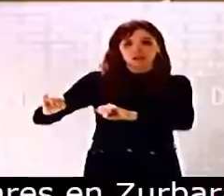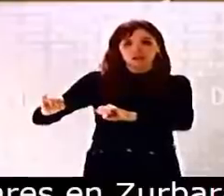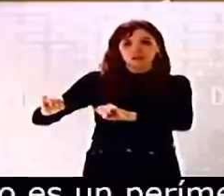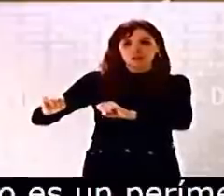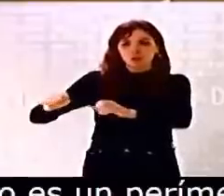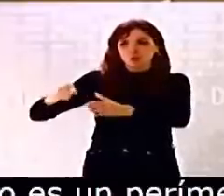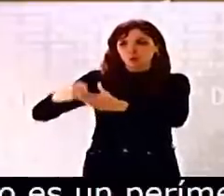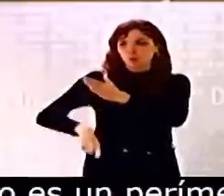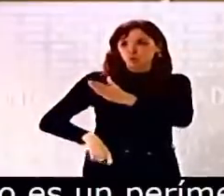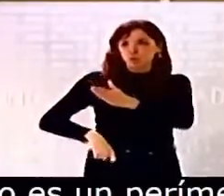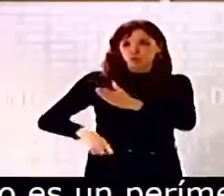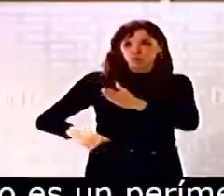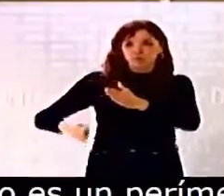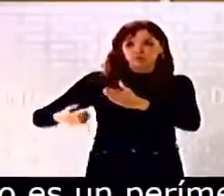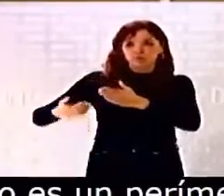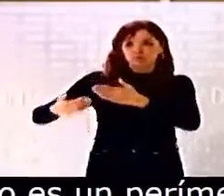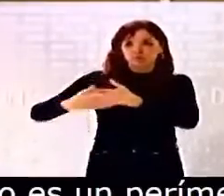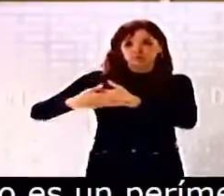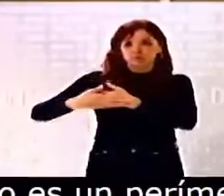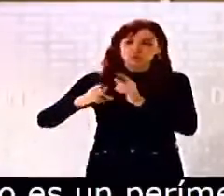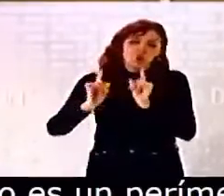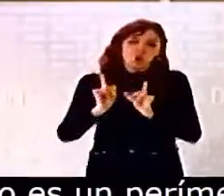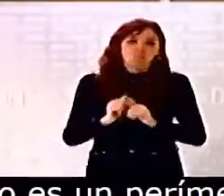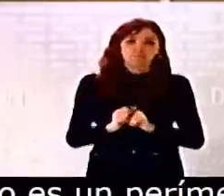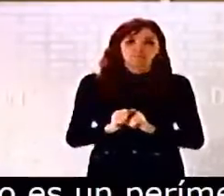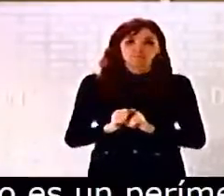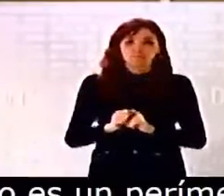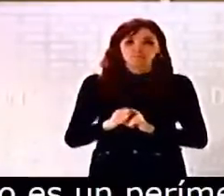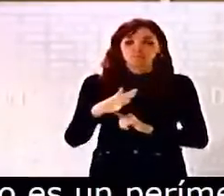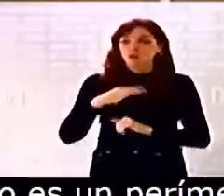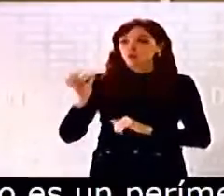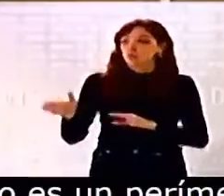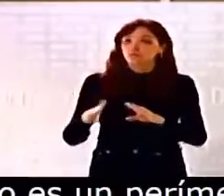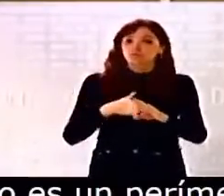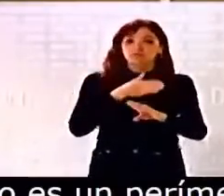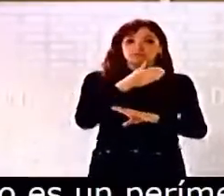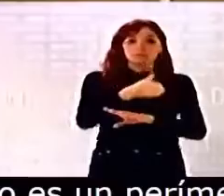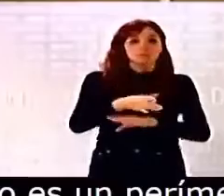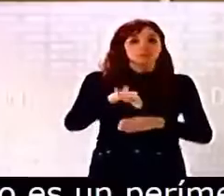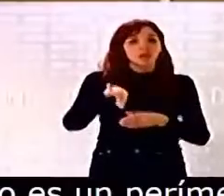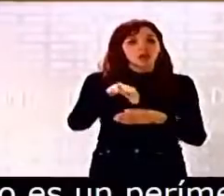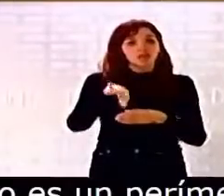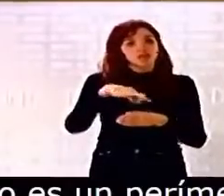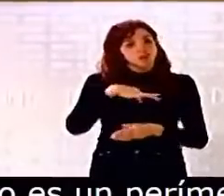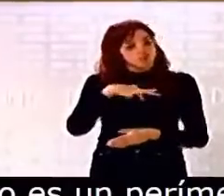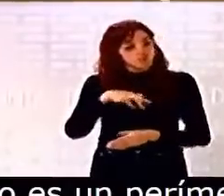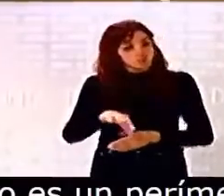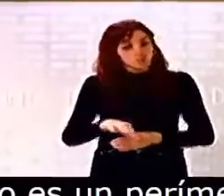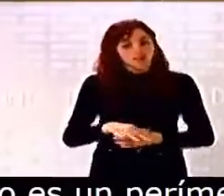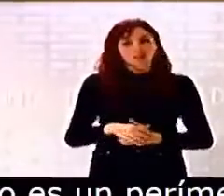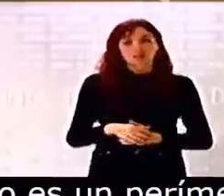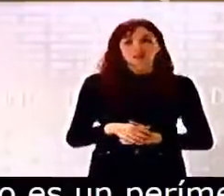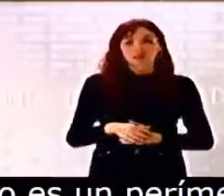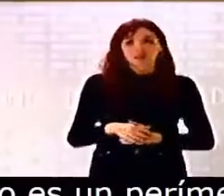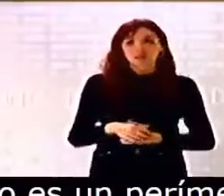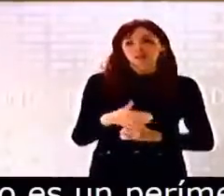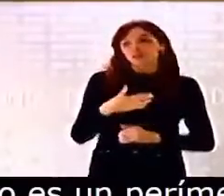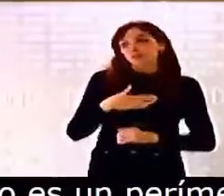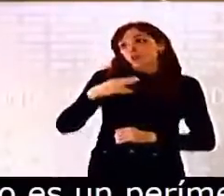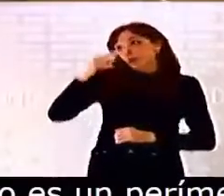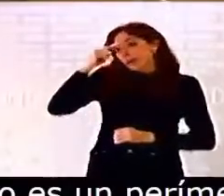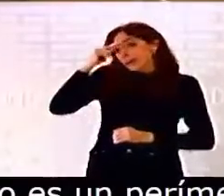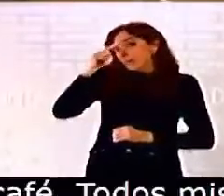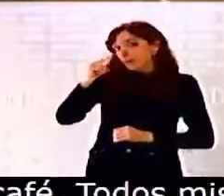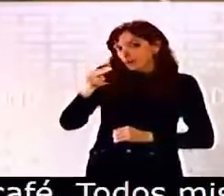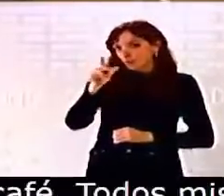hermético. Luego pueden ir a la entidad local a tomar café. Todos mis respetos para los que toman café.